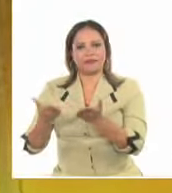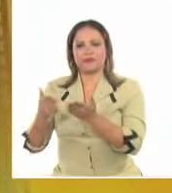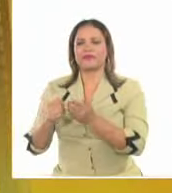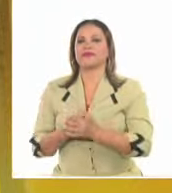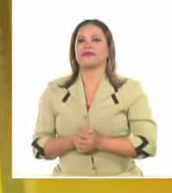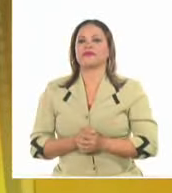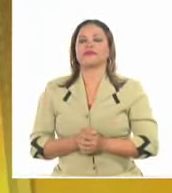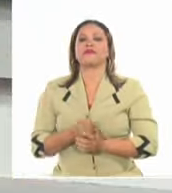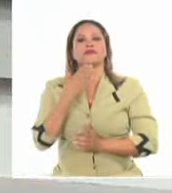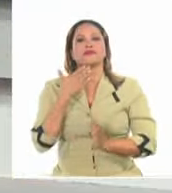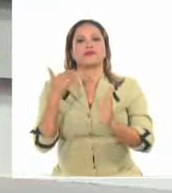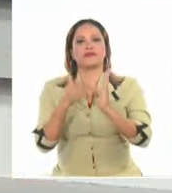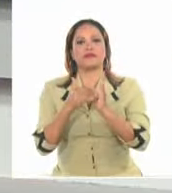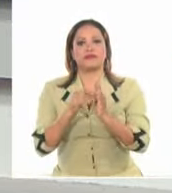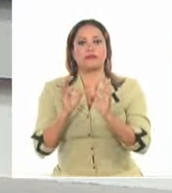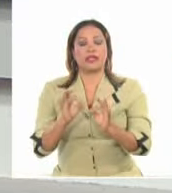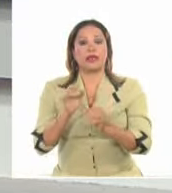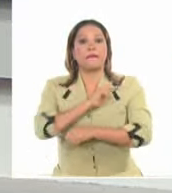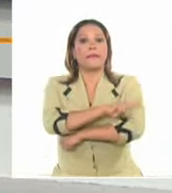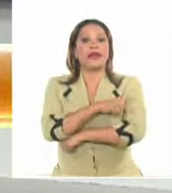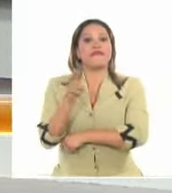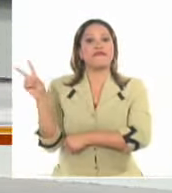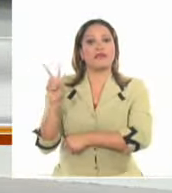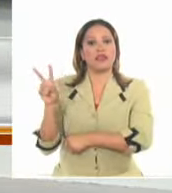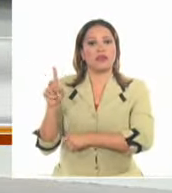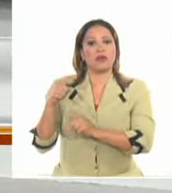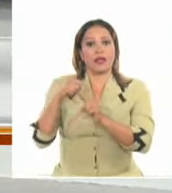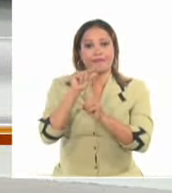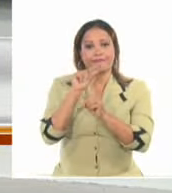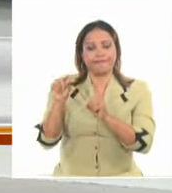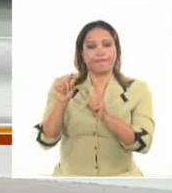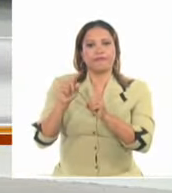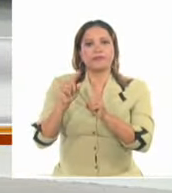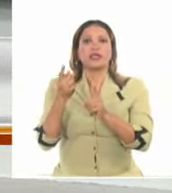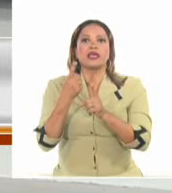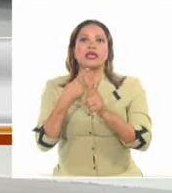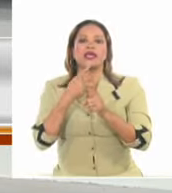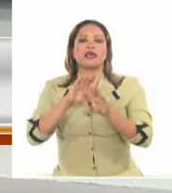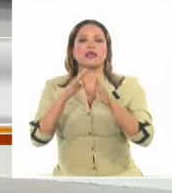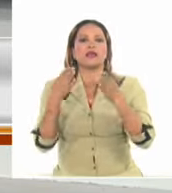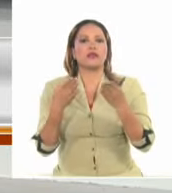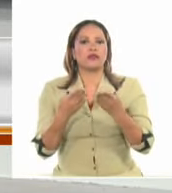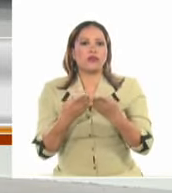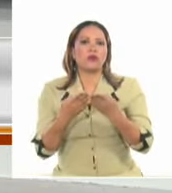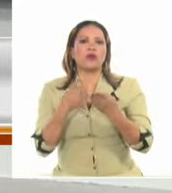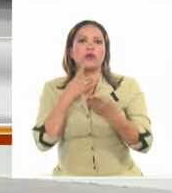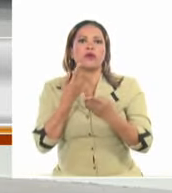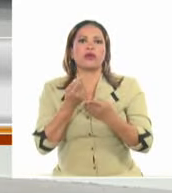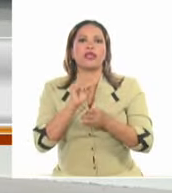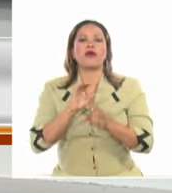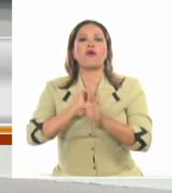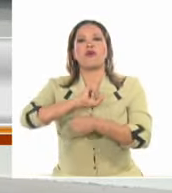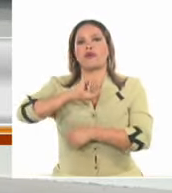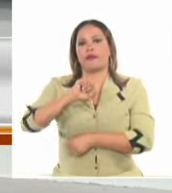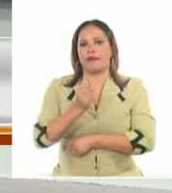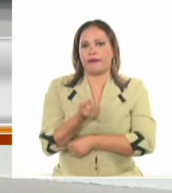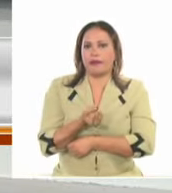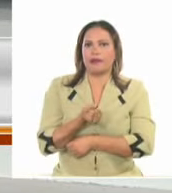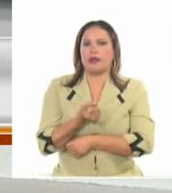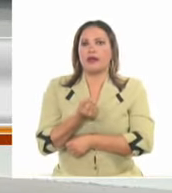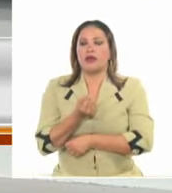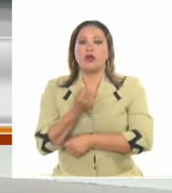Buenas tardes. En efecto, Venezuela es de esos temas en que la polarización se nos quiere imponer como obligatoria. O estás con el chavismo